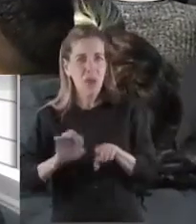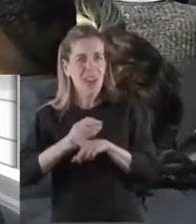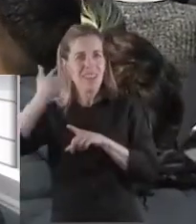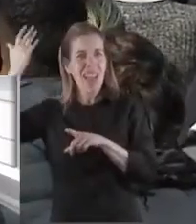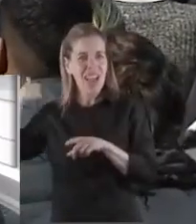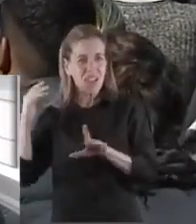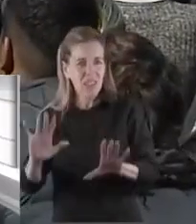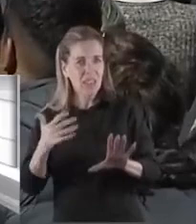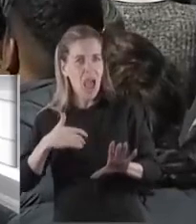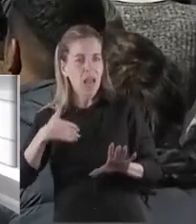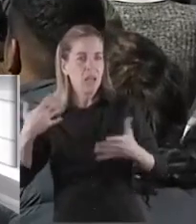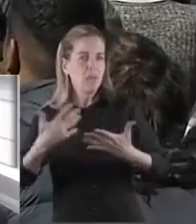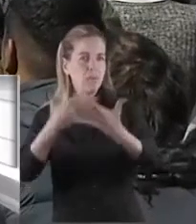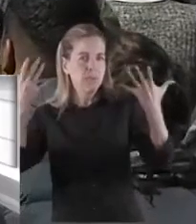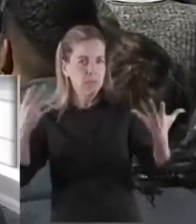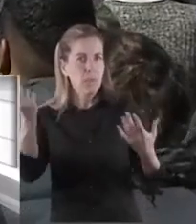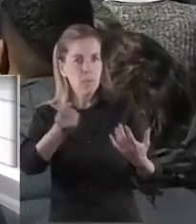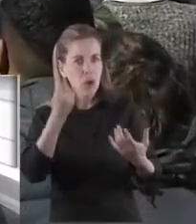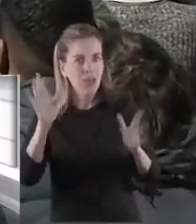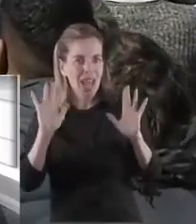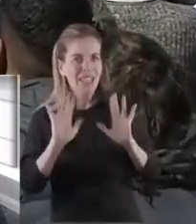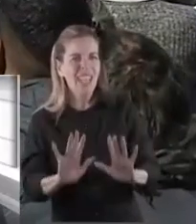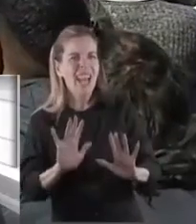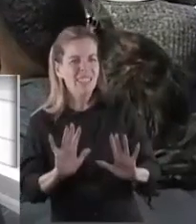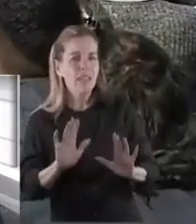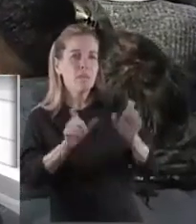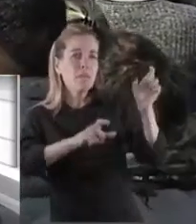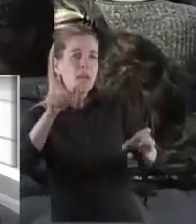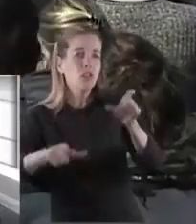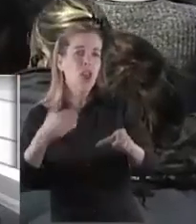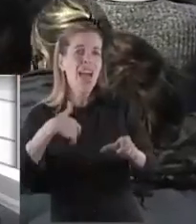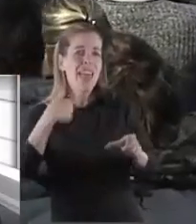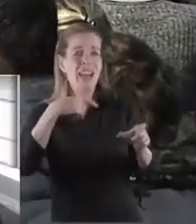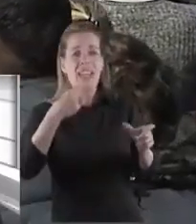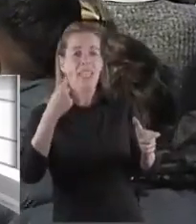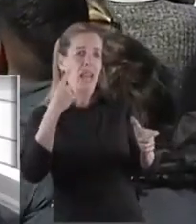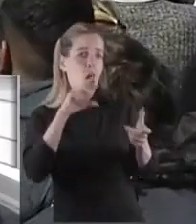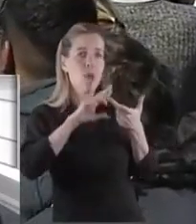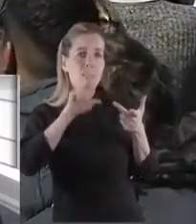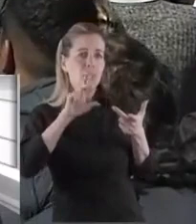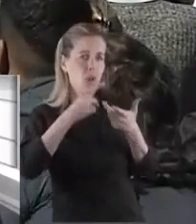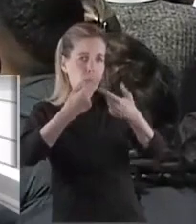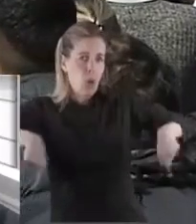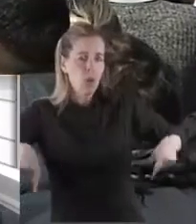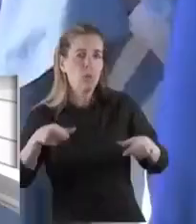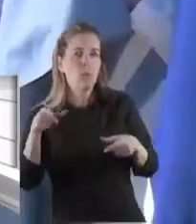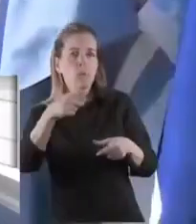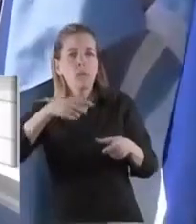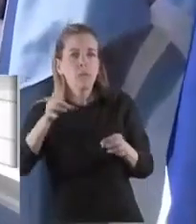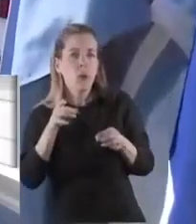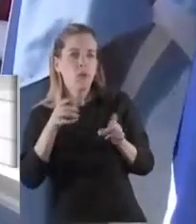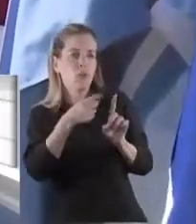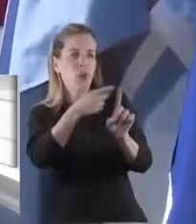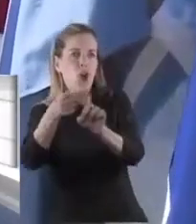y eso permitió que argentino hacia argentina se movilicen a lo largo de la tierra la tierra